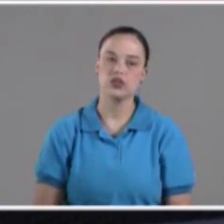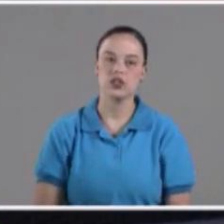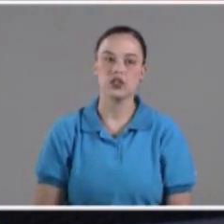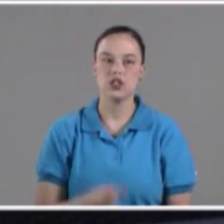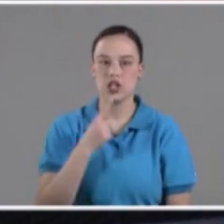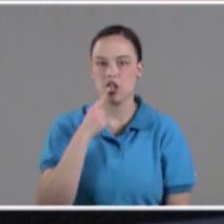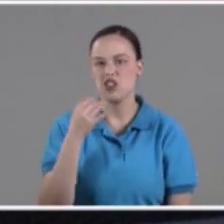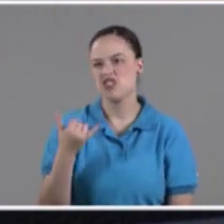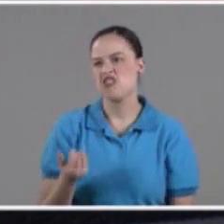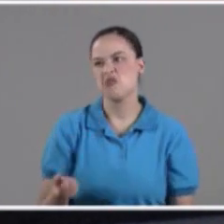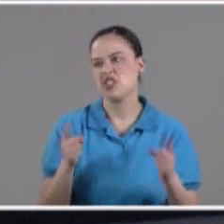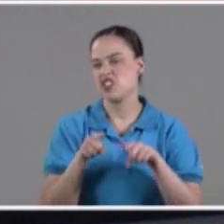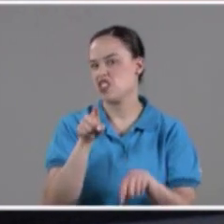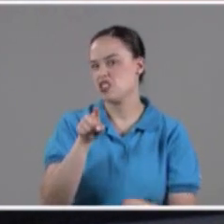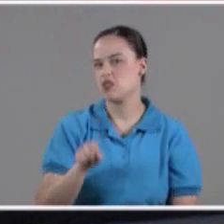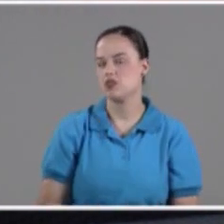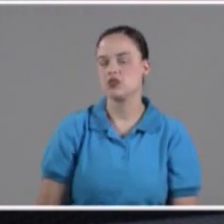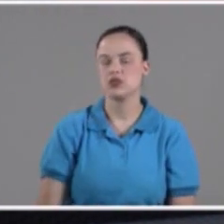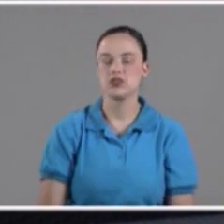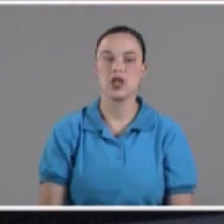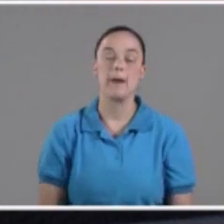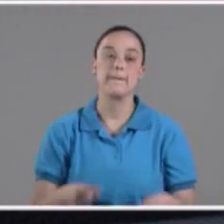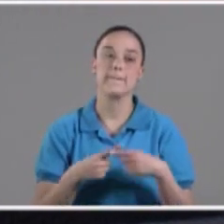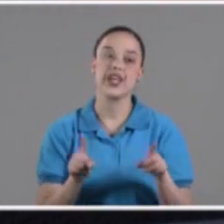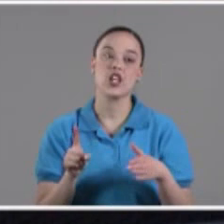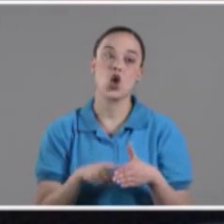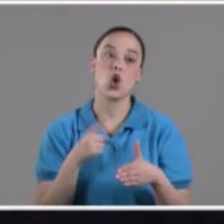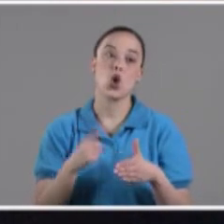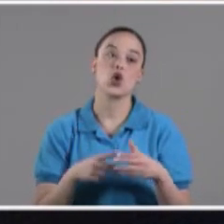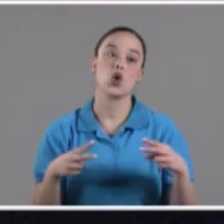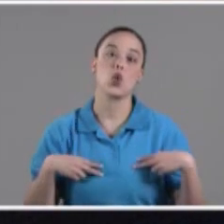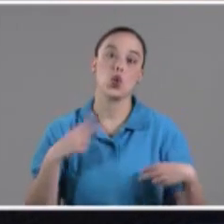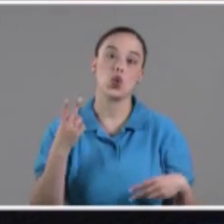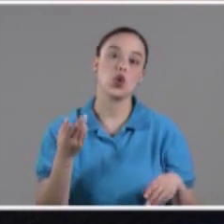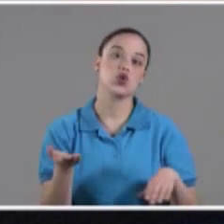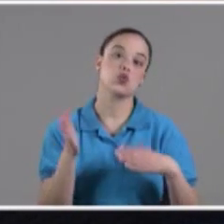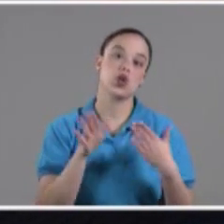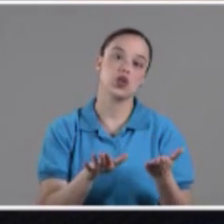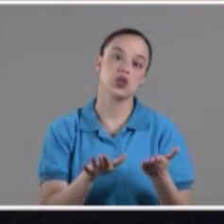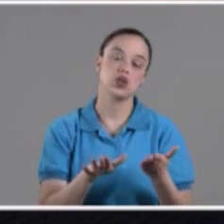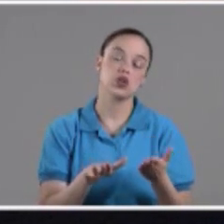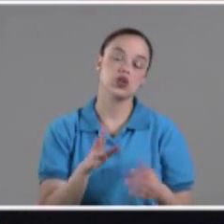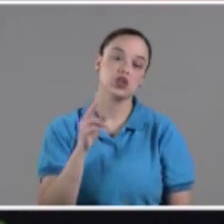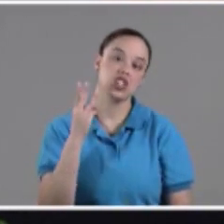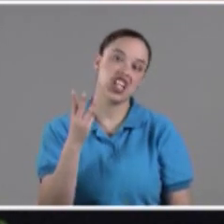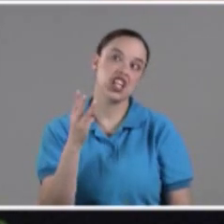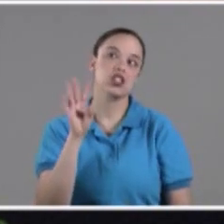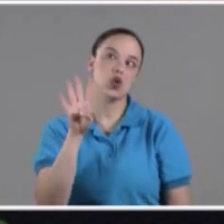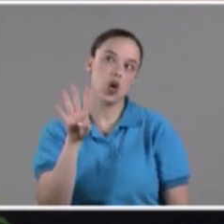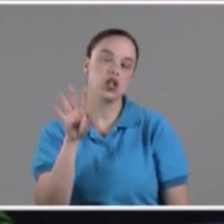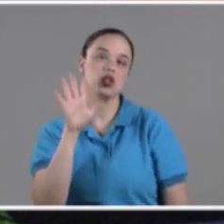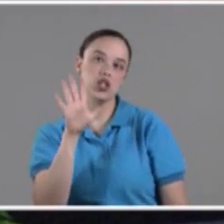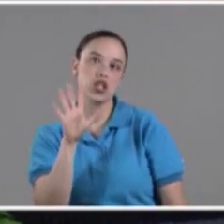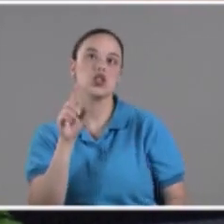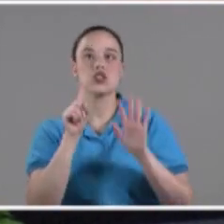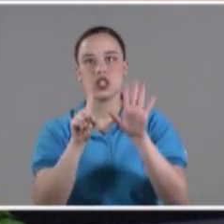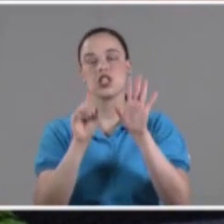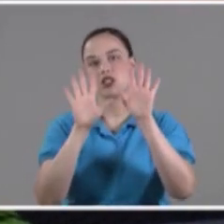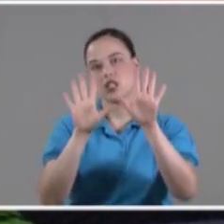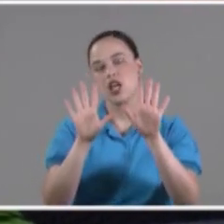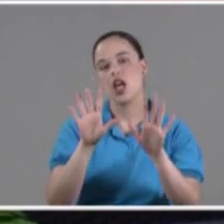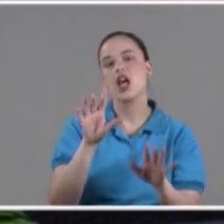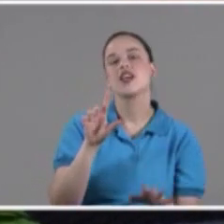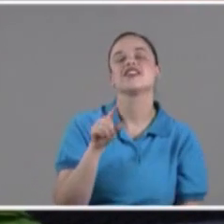digo ya va a pasar esto Pero ya cuando hubo dos muertos tres cuatro cinco seis diez